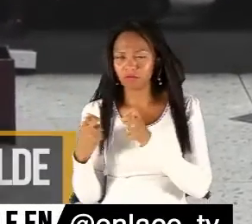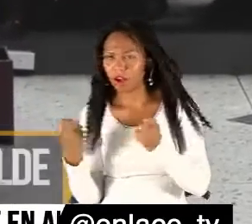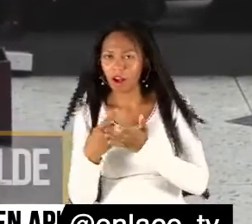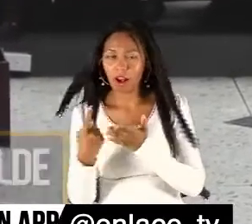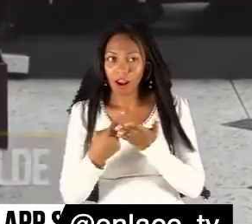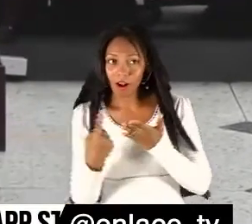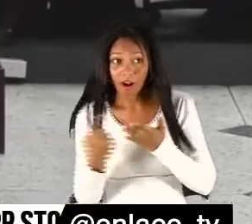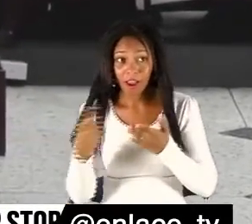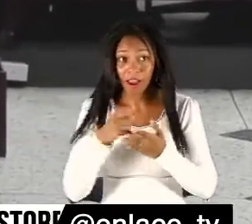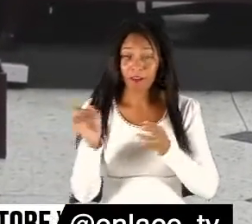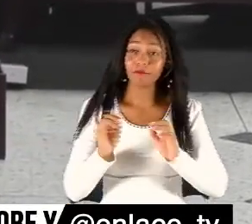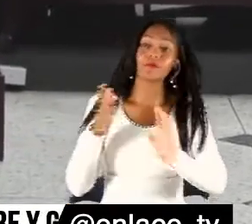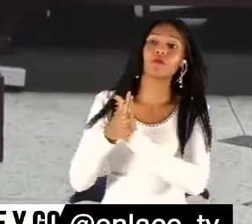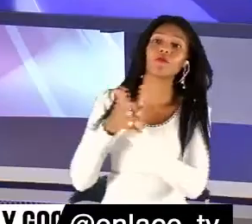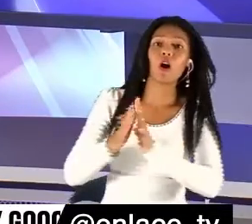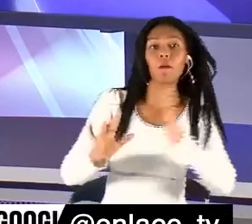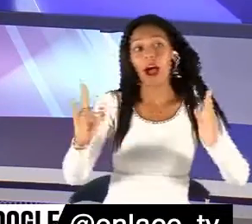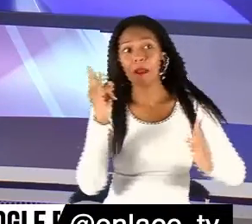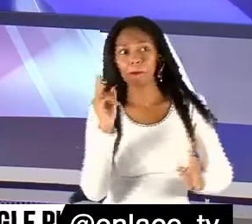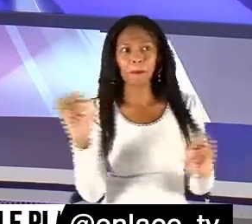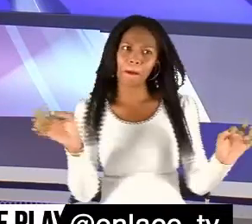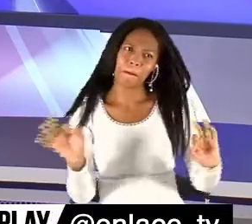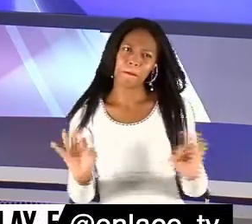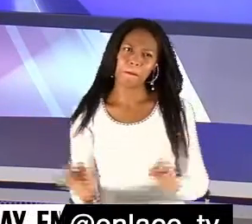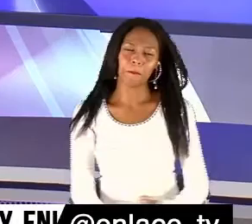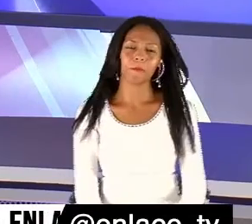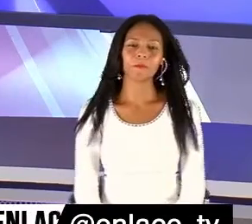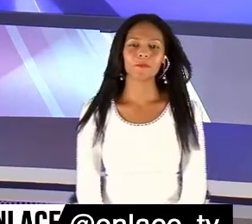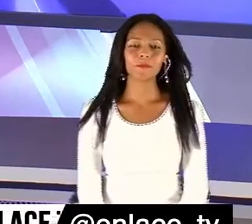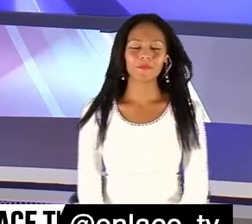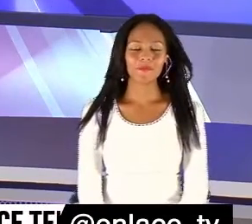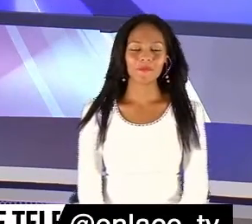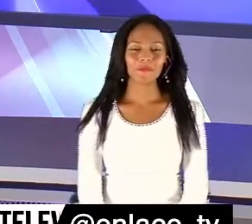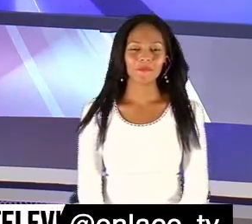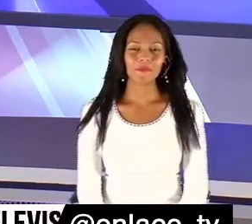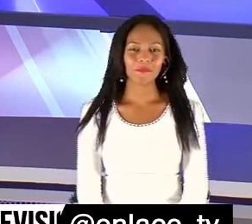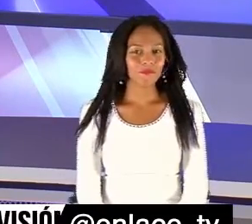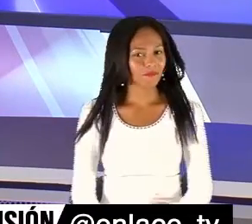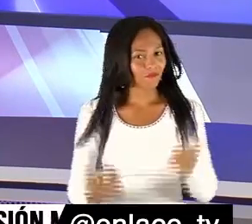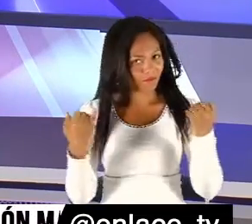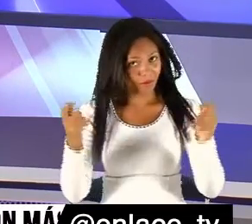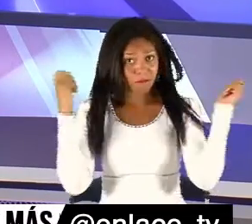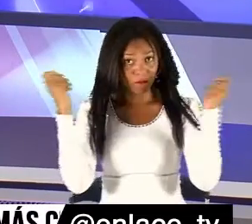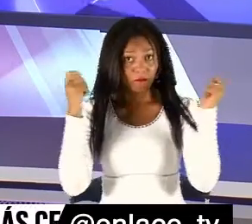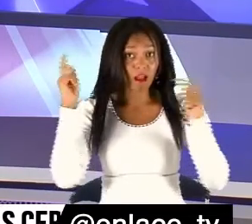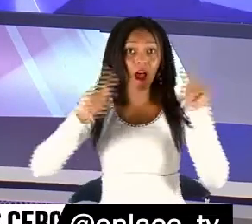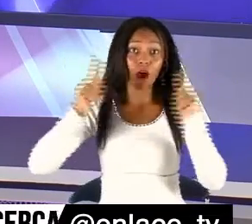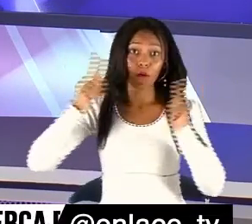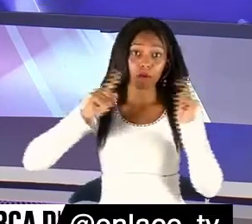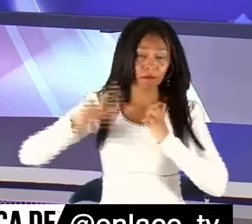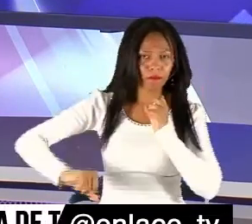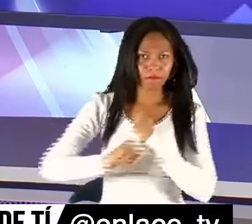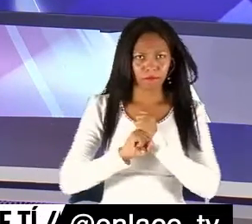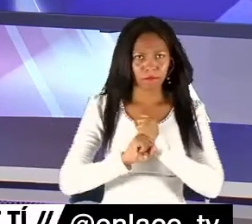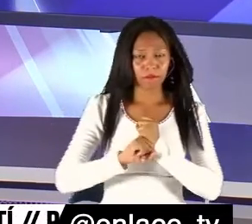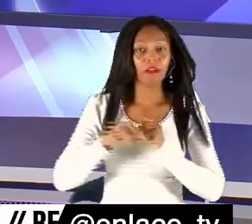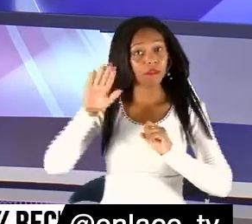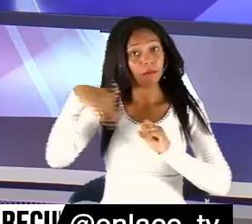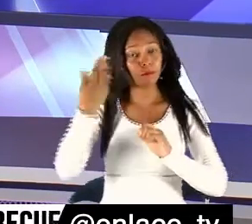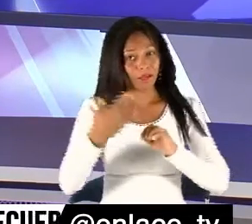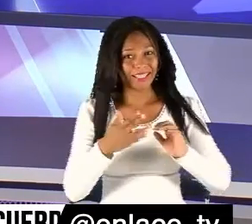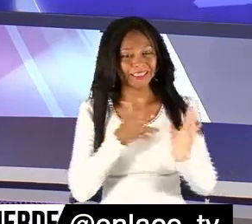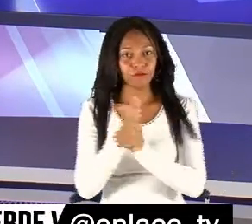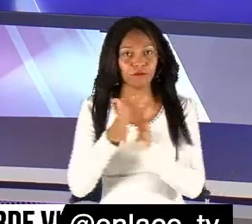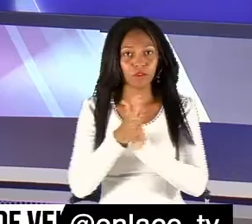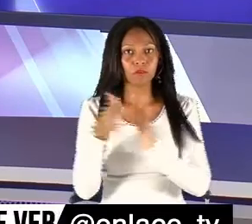públicos del municipio de Barranca Bermeja. Es el momento de hacer una nueva pausa de reconocimiento a nuestros patrocinadores. Al regresar,